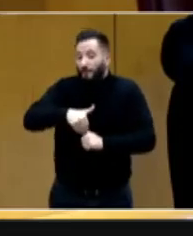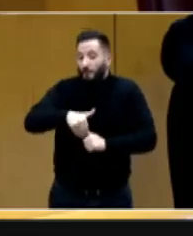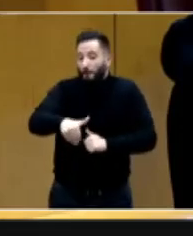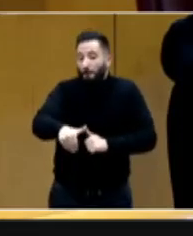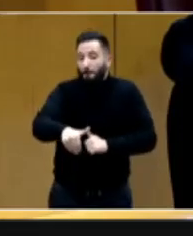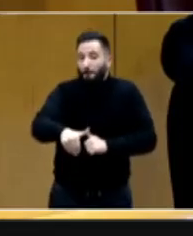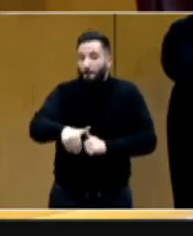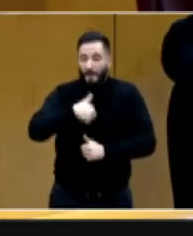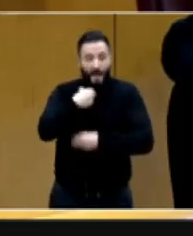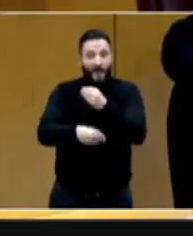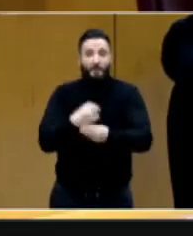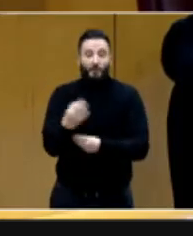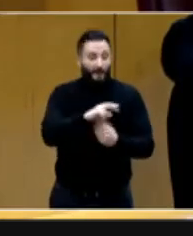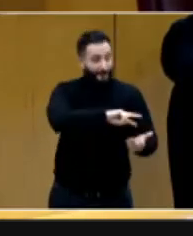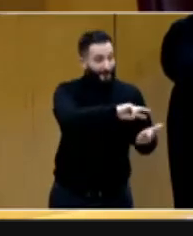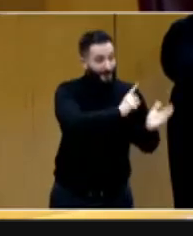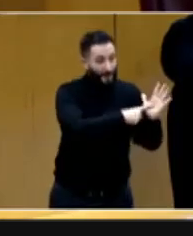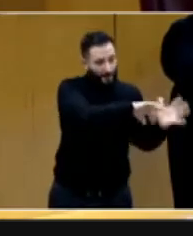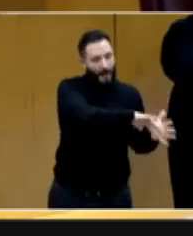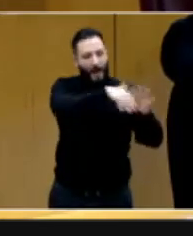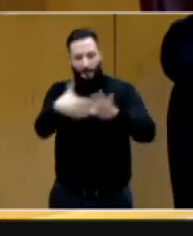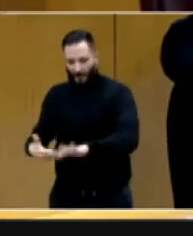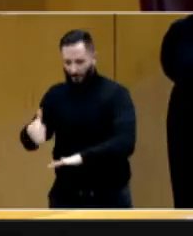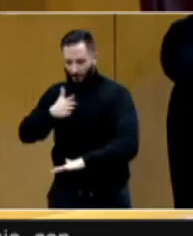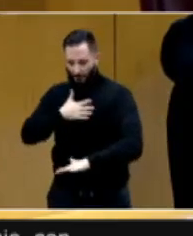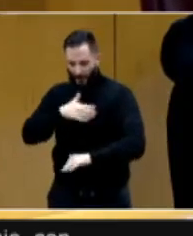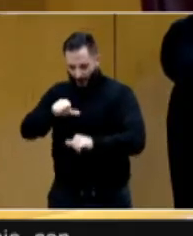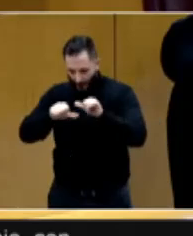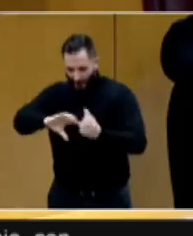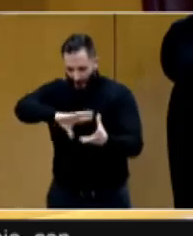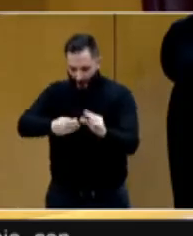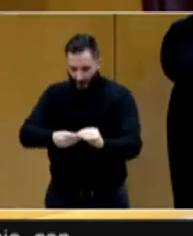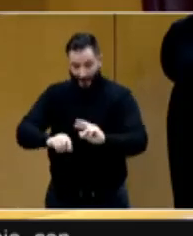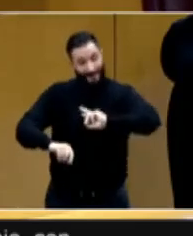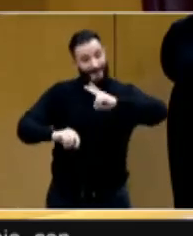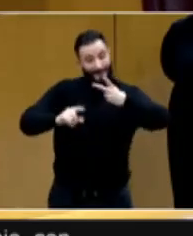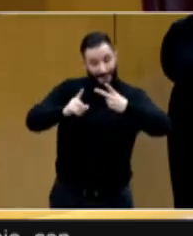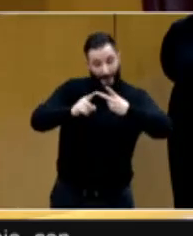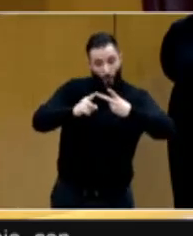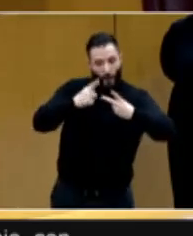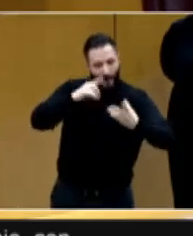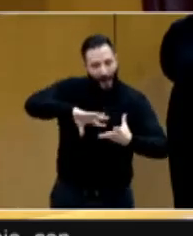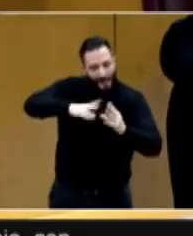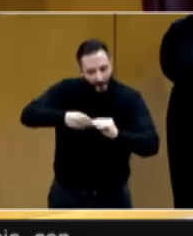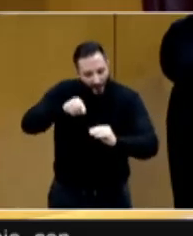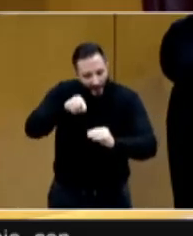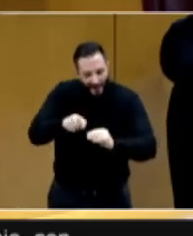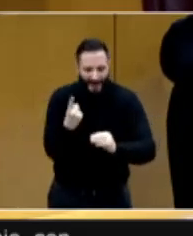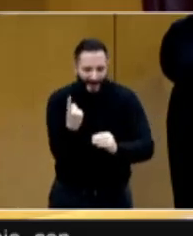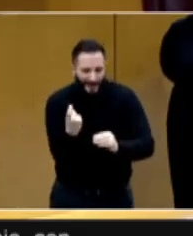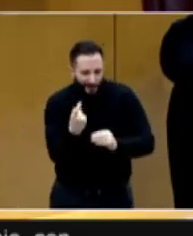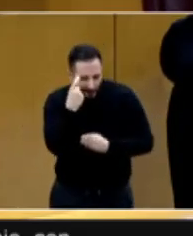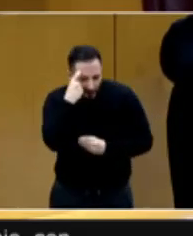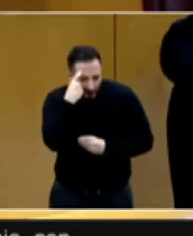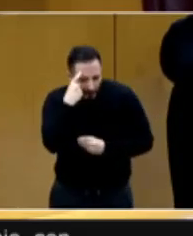aplicar la ley 8 2021 y adaptarla a nuestra institución es Y en segundo lugar veremos a ver en esa adaptación si realmente genera una serie